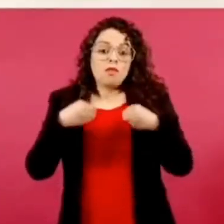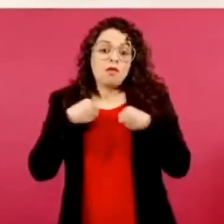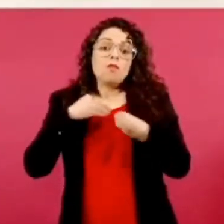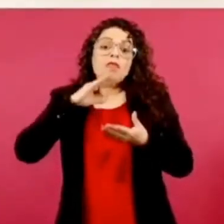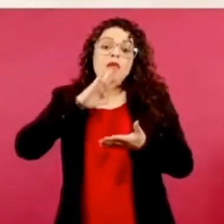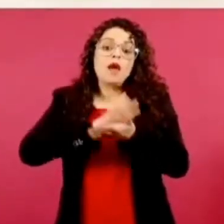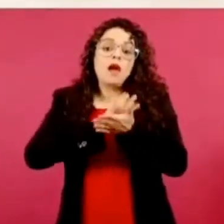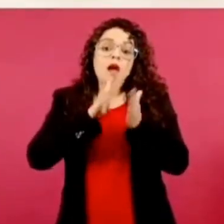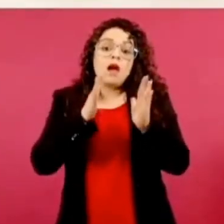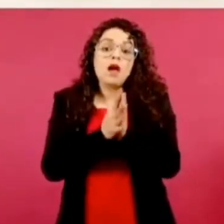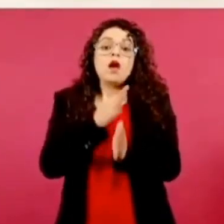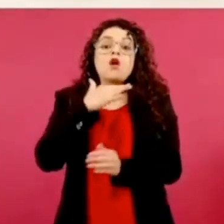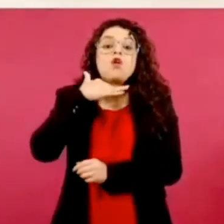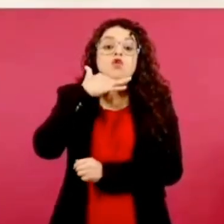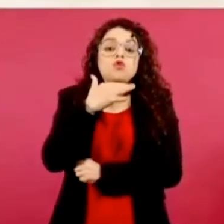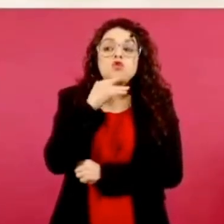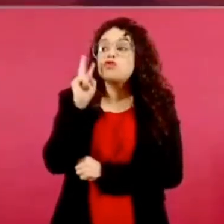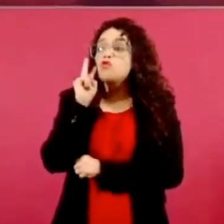resiste,